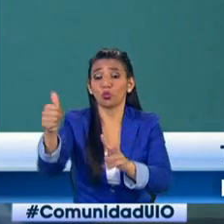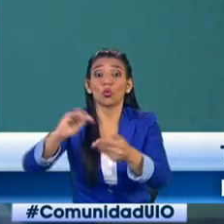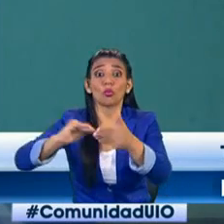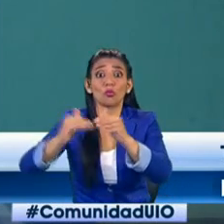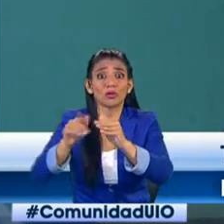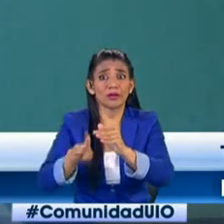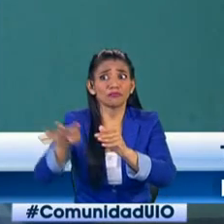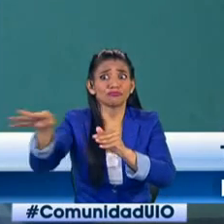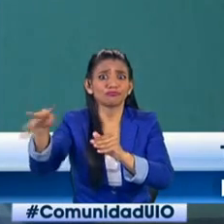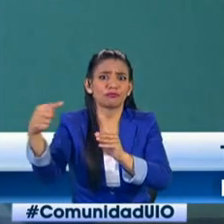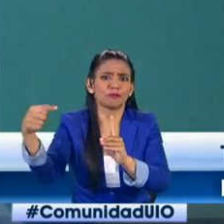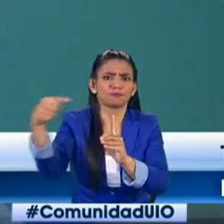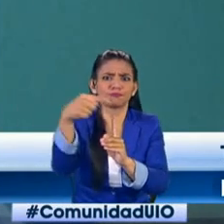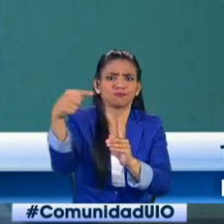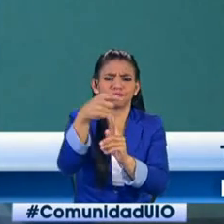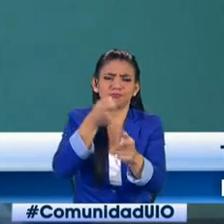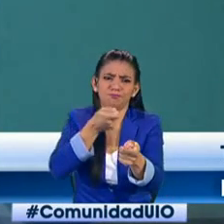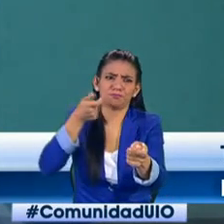el río